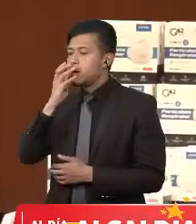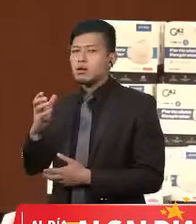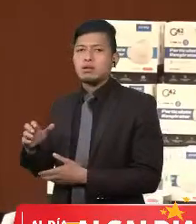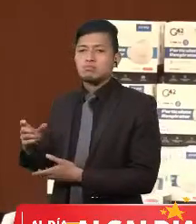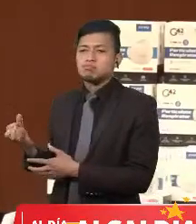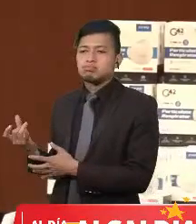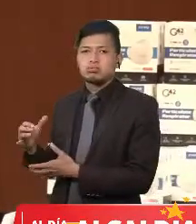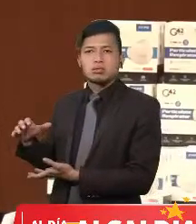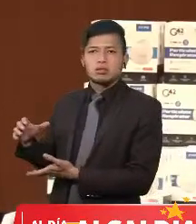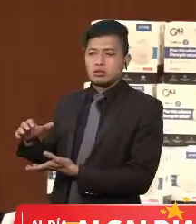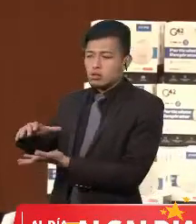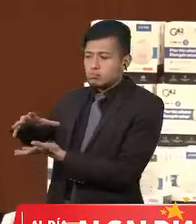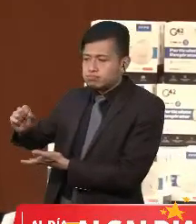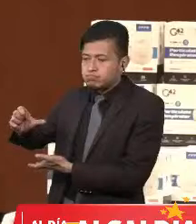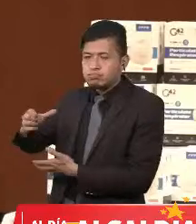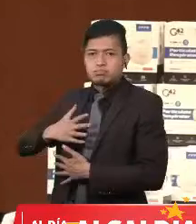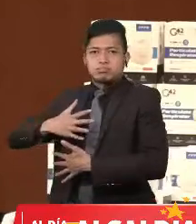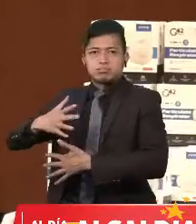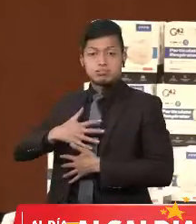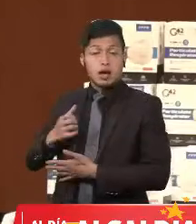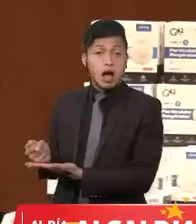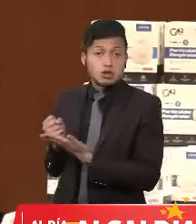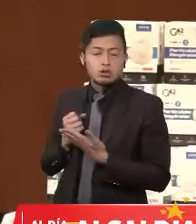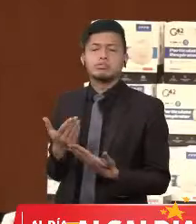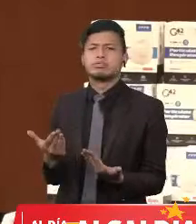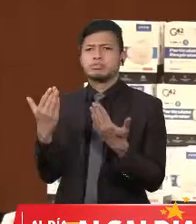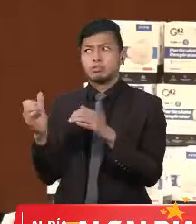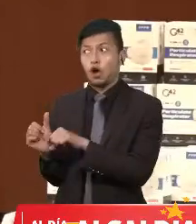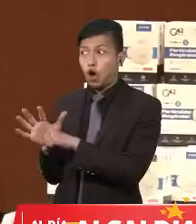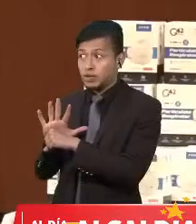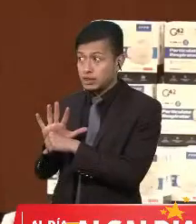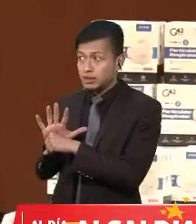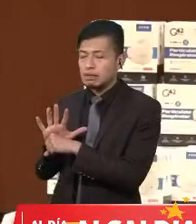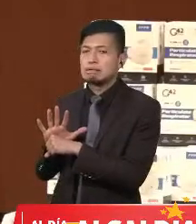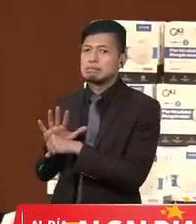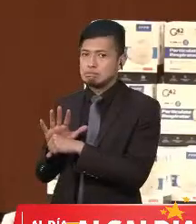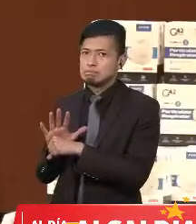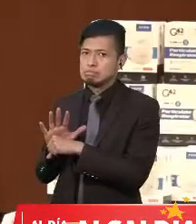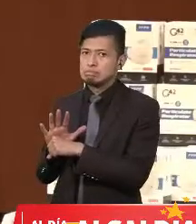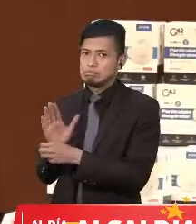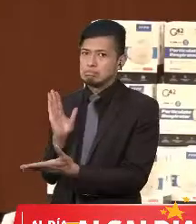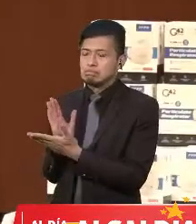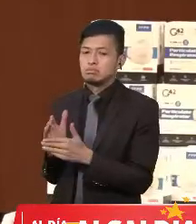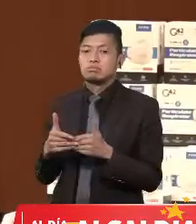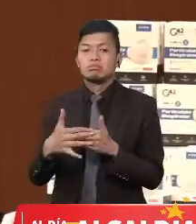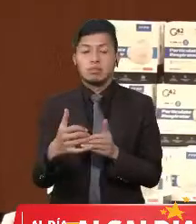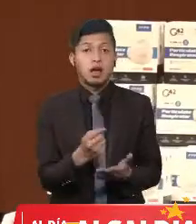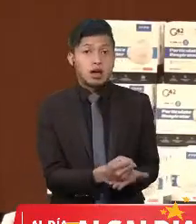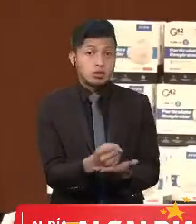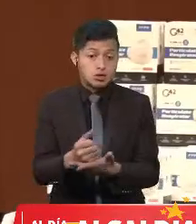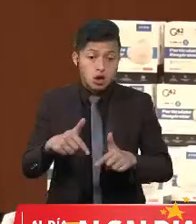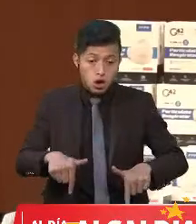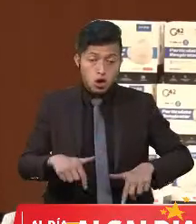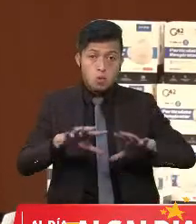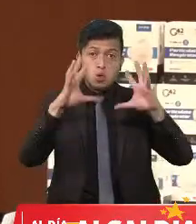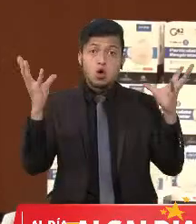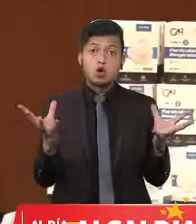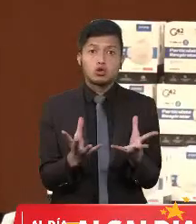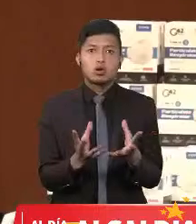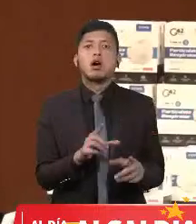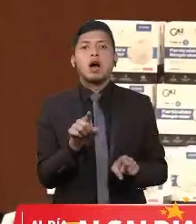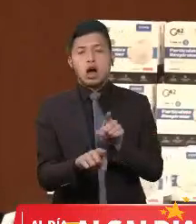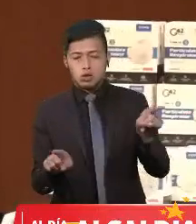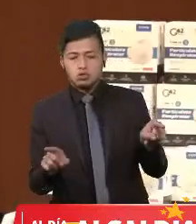va a dejar el COVID. Hoy en día, en el mundo y en Bogotá, ya no solamente atendemos pacientes no COVID